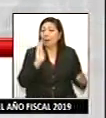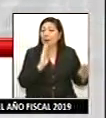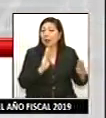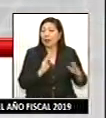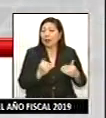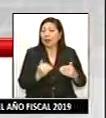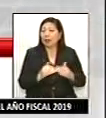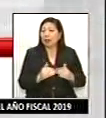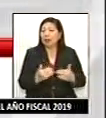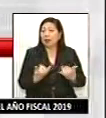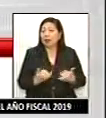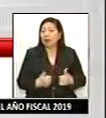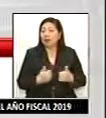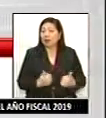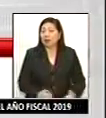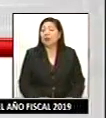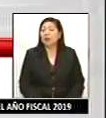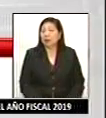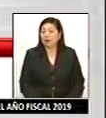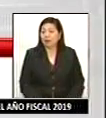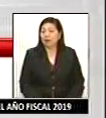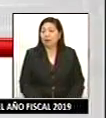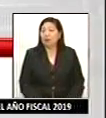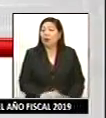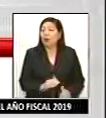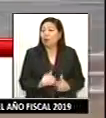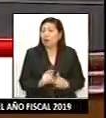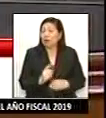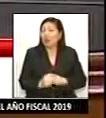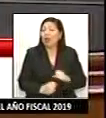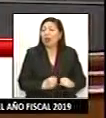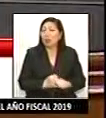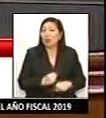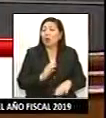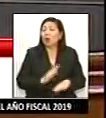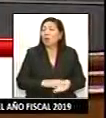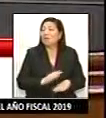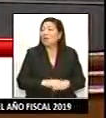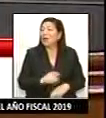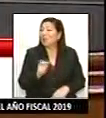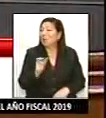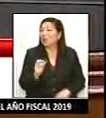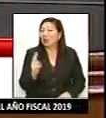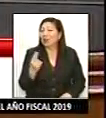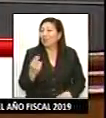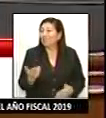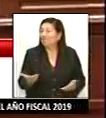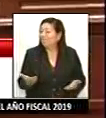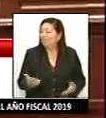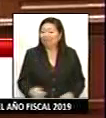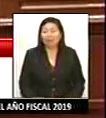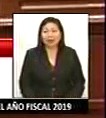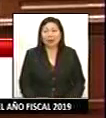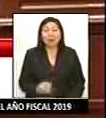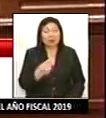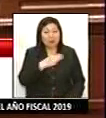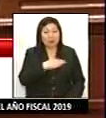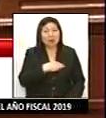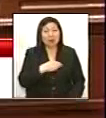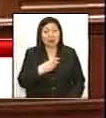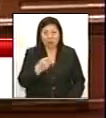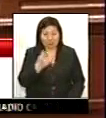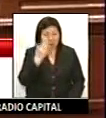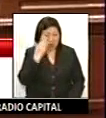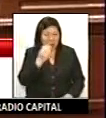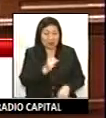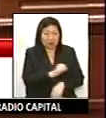situación que estamos en estos momentos atravesando y todos los años por culpa de la corrupción. Nuestro premier es de la región San